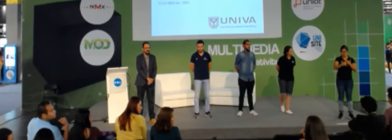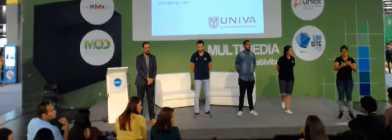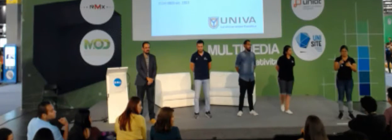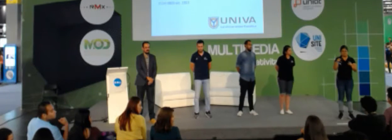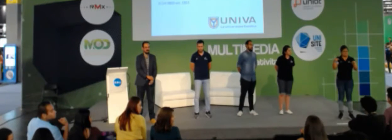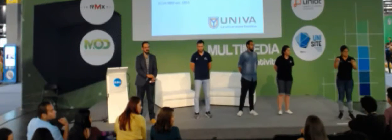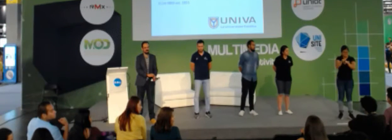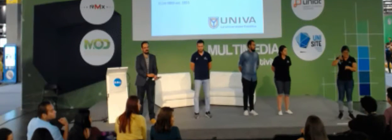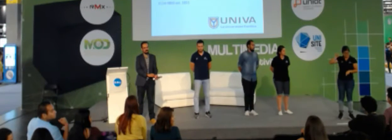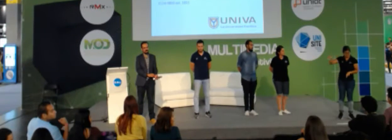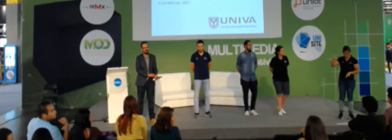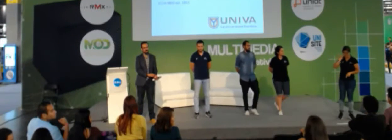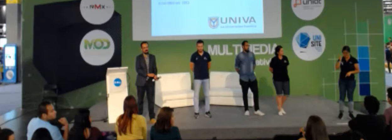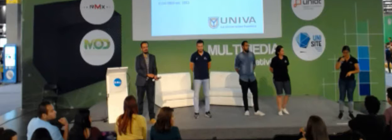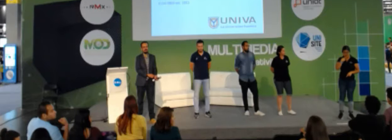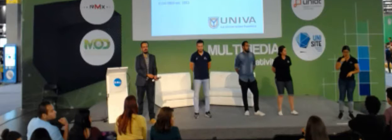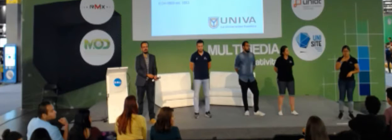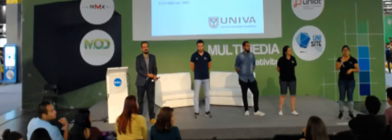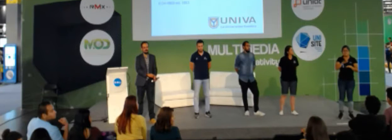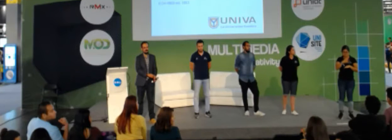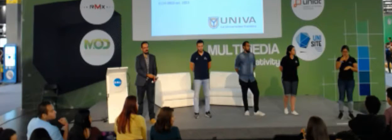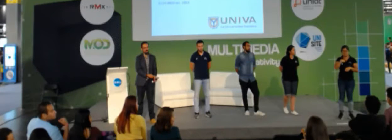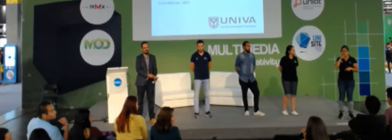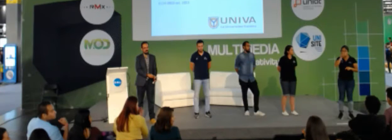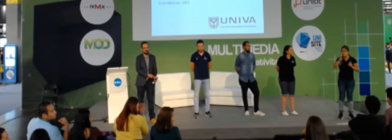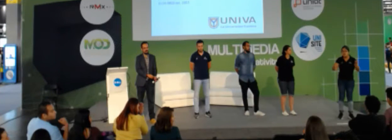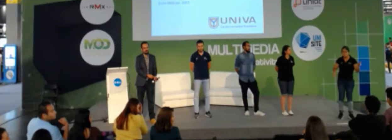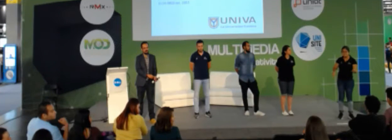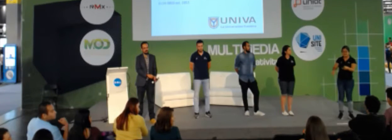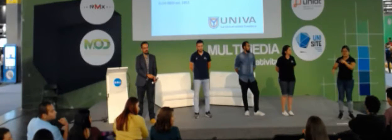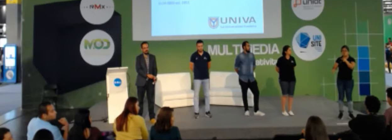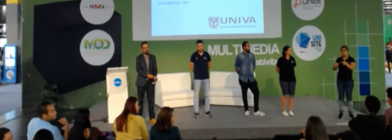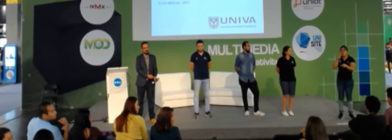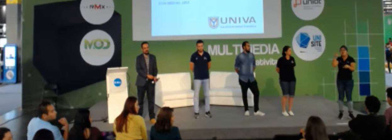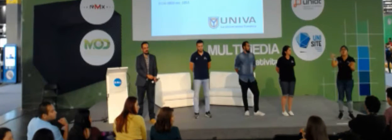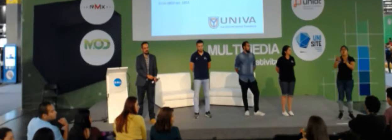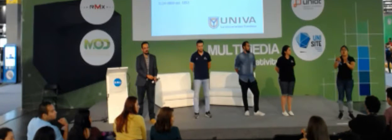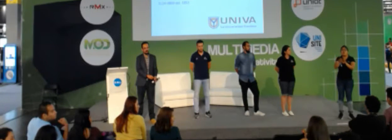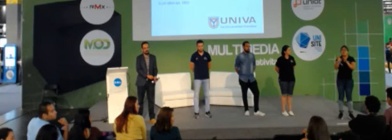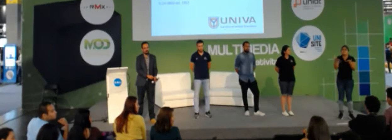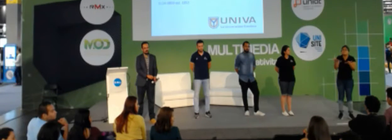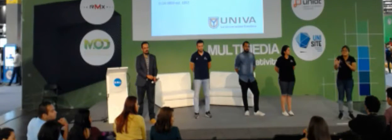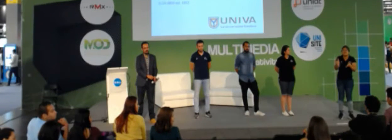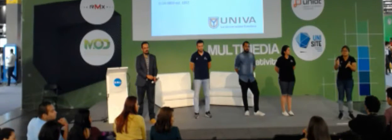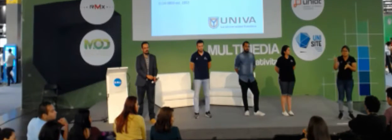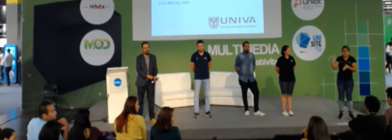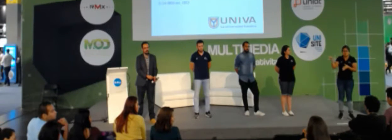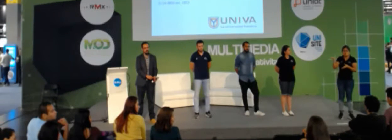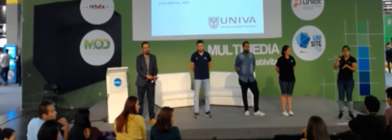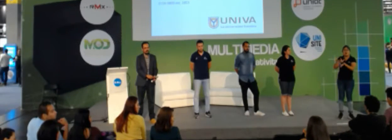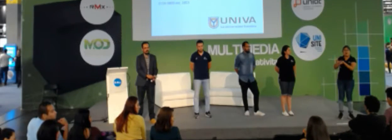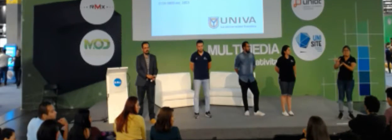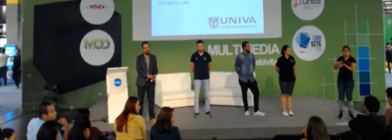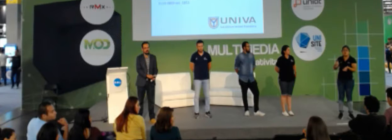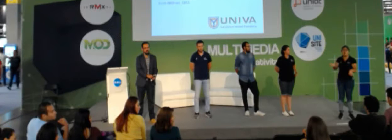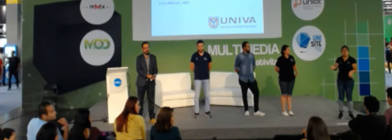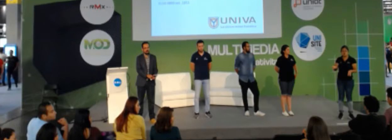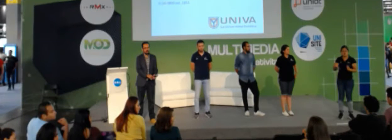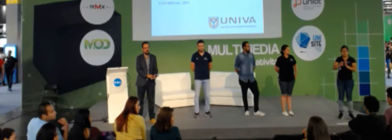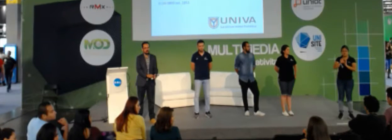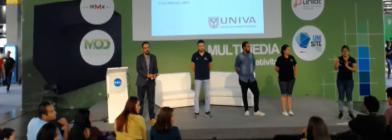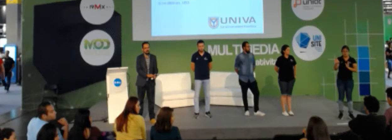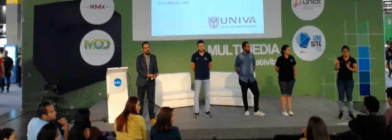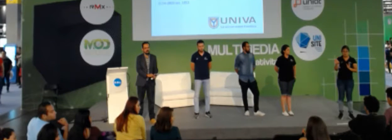esto. Entonces, mi pregunta sería, ¿cómo es más o menos el apoyo que tienen, ya sea a